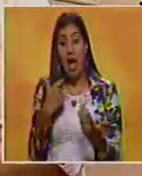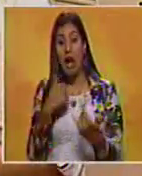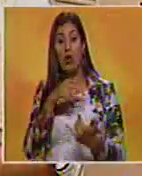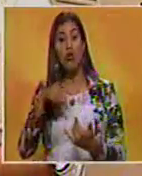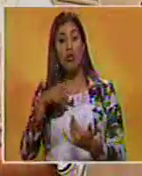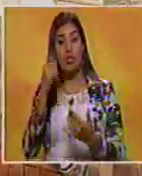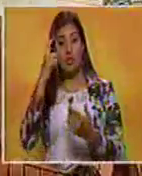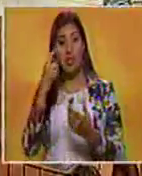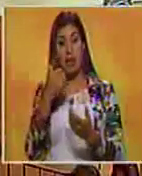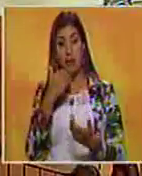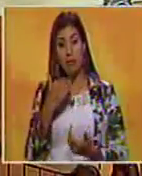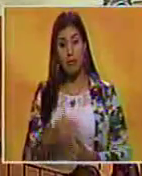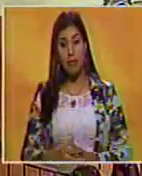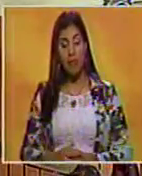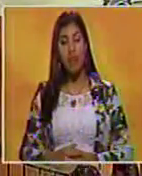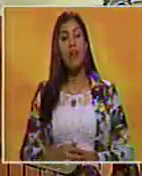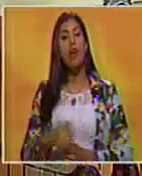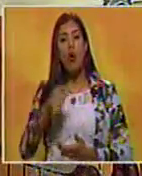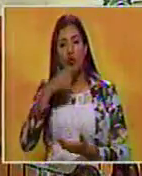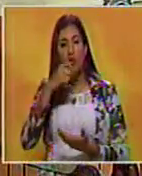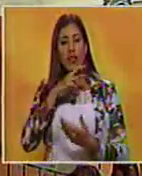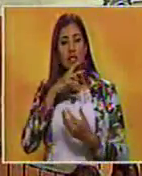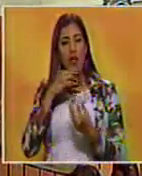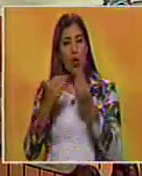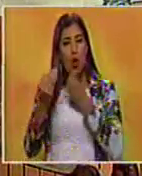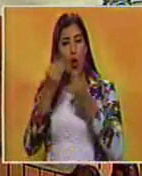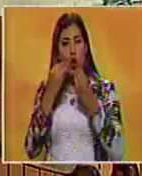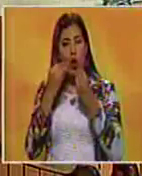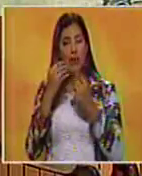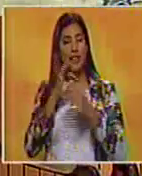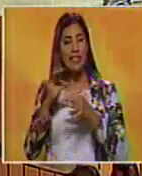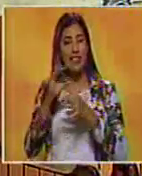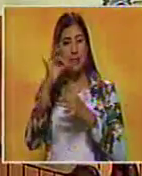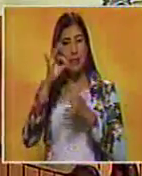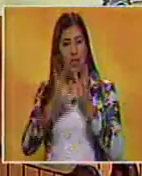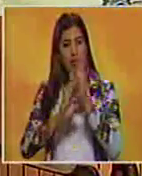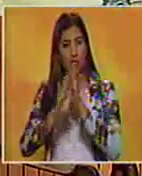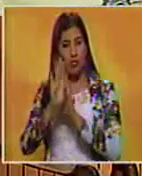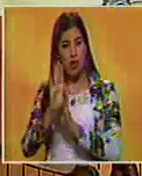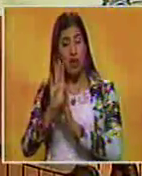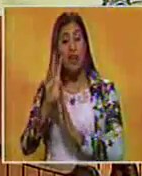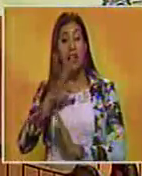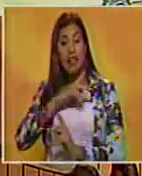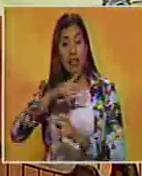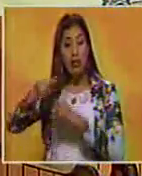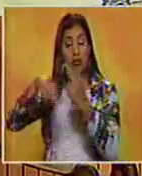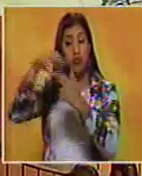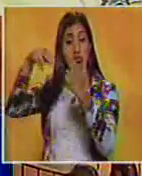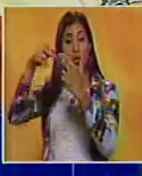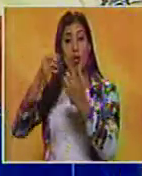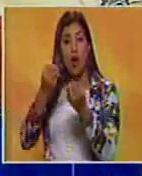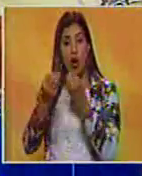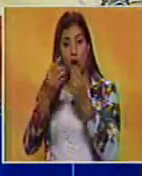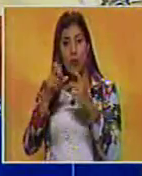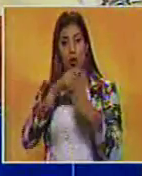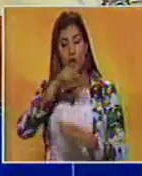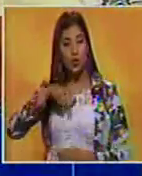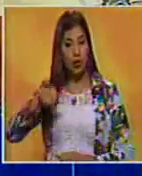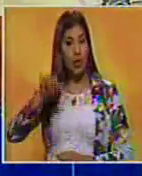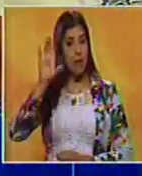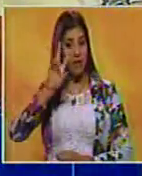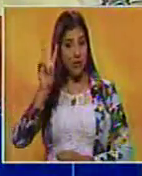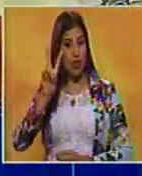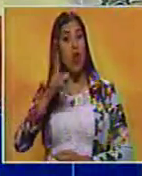me hizo el día. Las ganas de comer cosas sabrosas y el espíritu emprendedor están revolucionando la gastronomía en nuestro